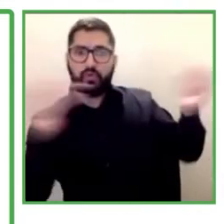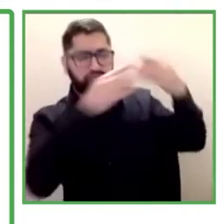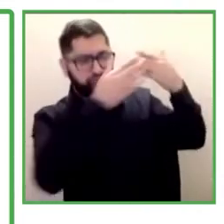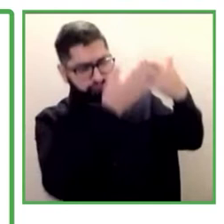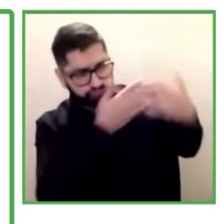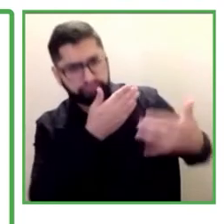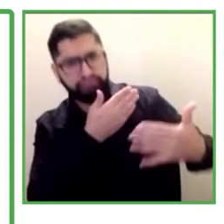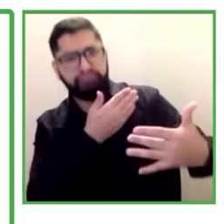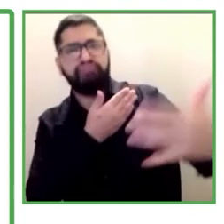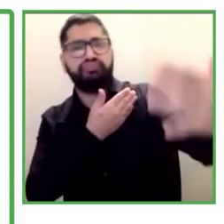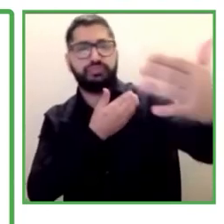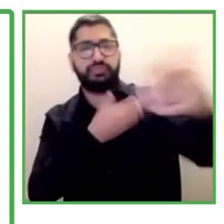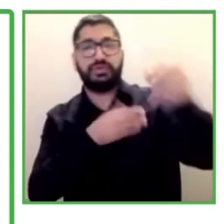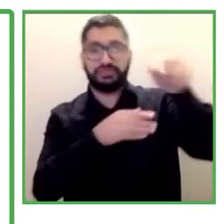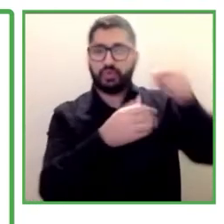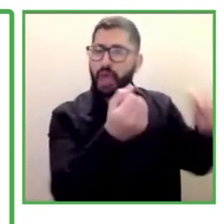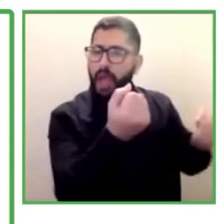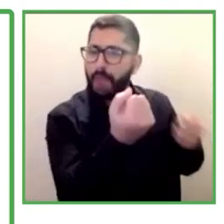las familias.